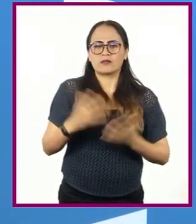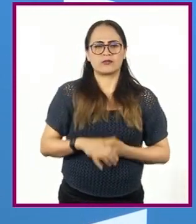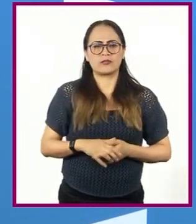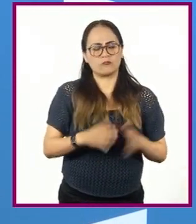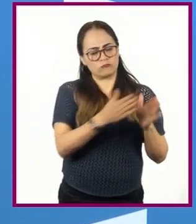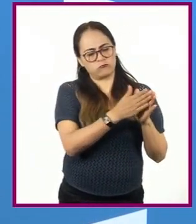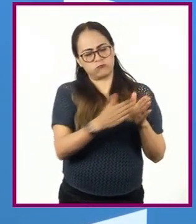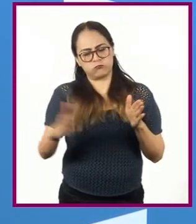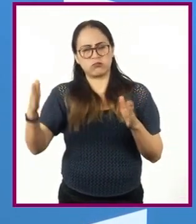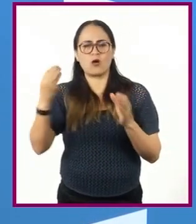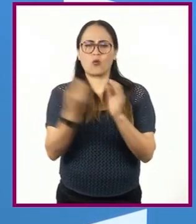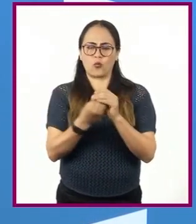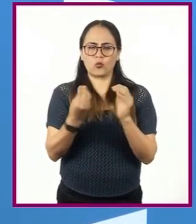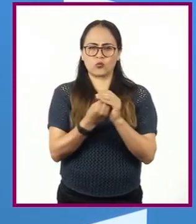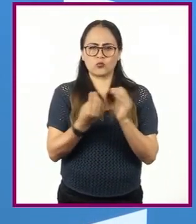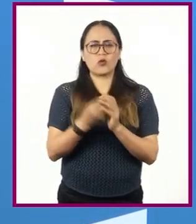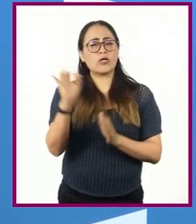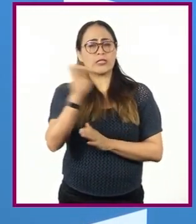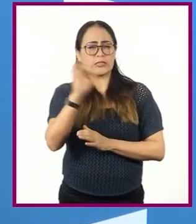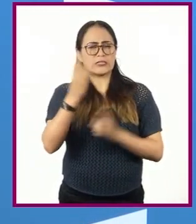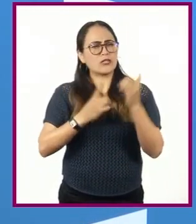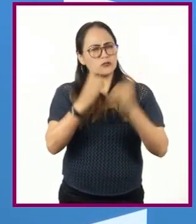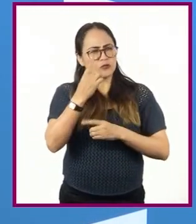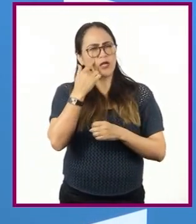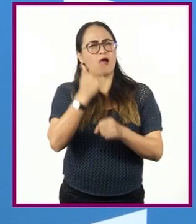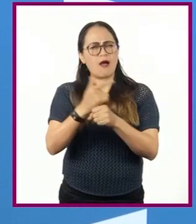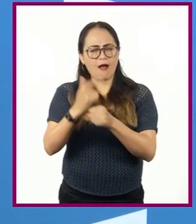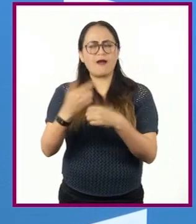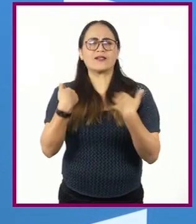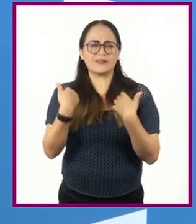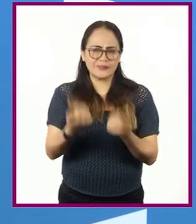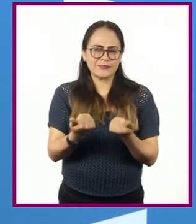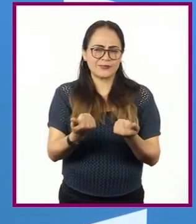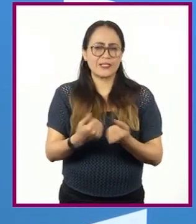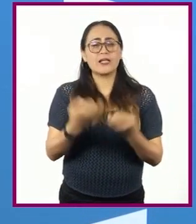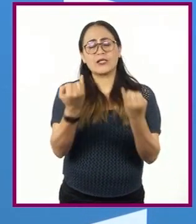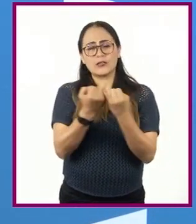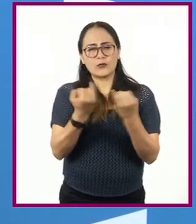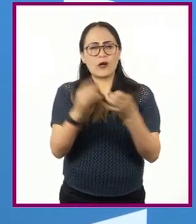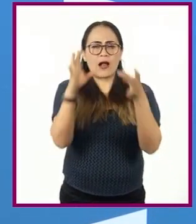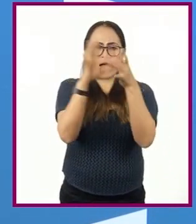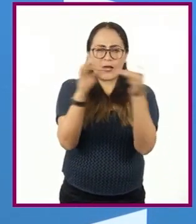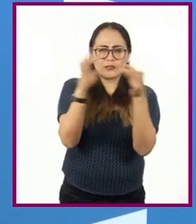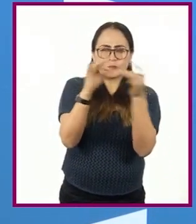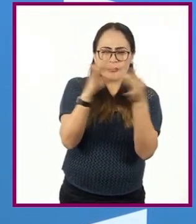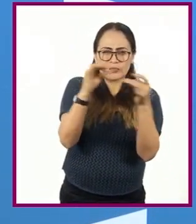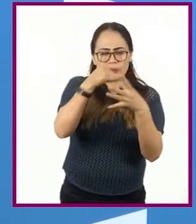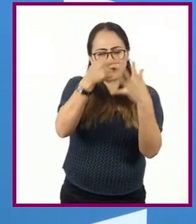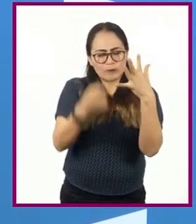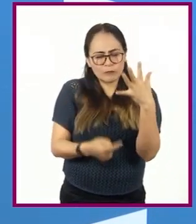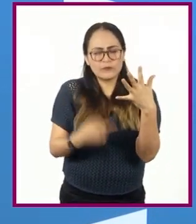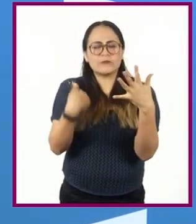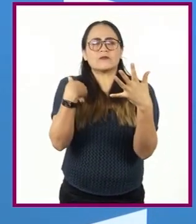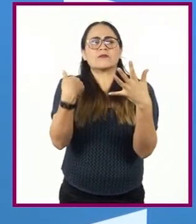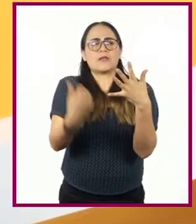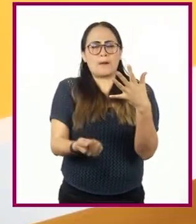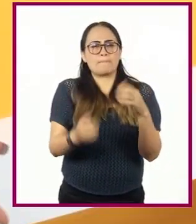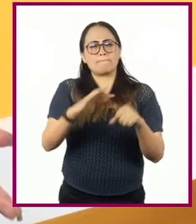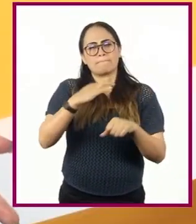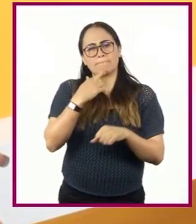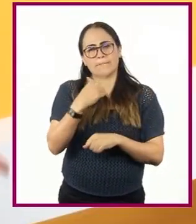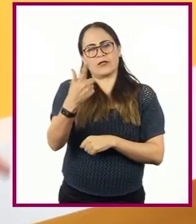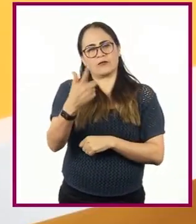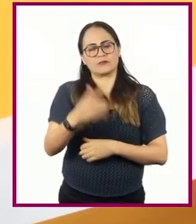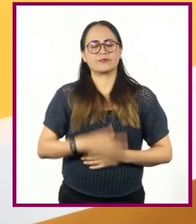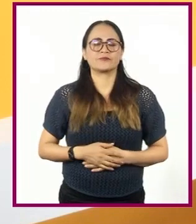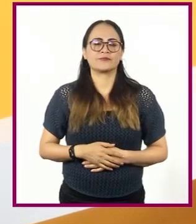de la sesión, es posible que las dudas puedan ser aclaradas y los argumentos fortalecidos o corroborados.